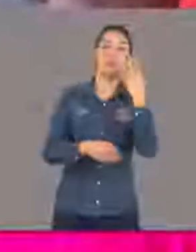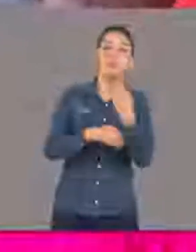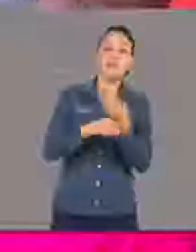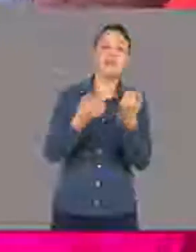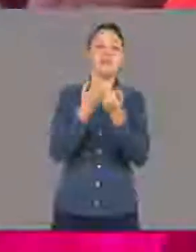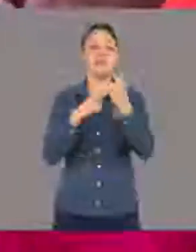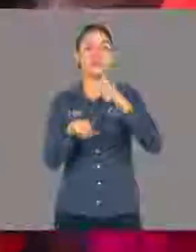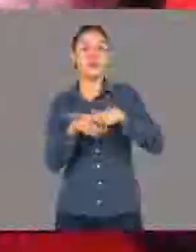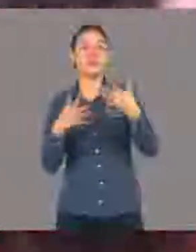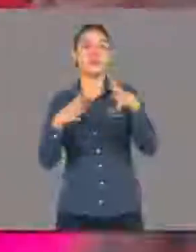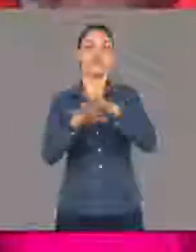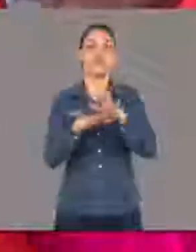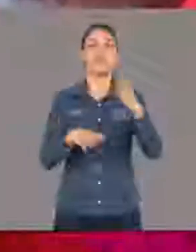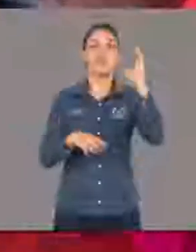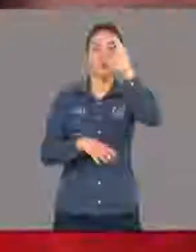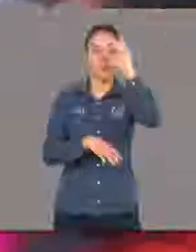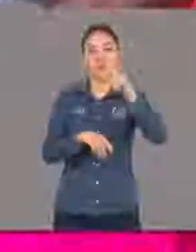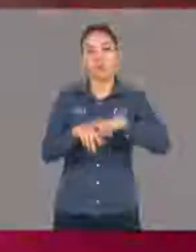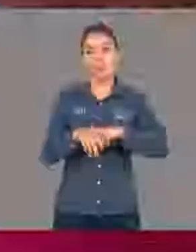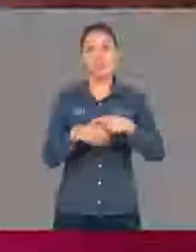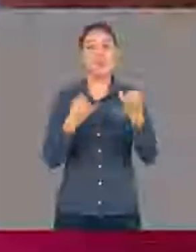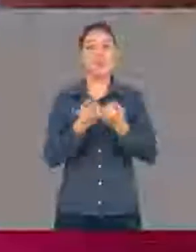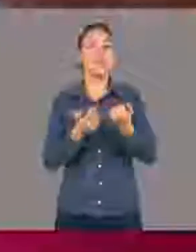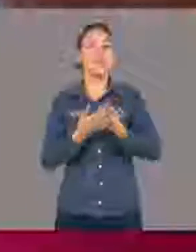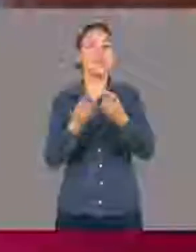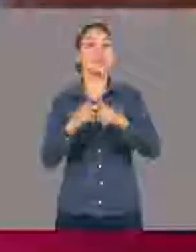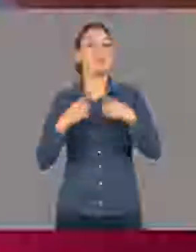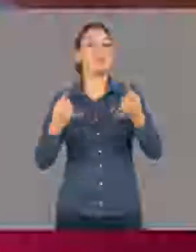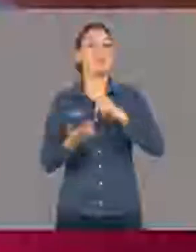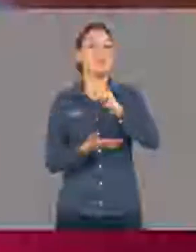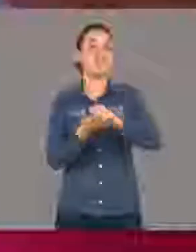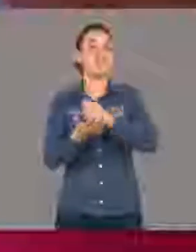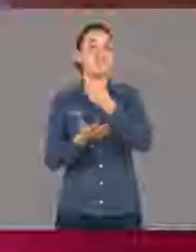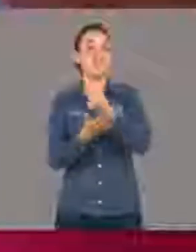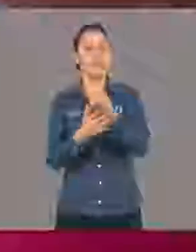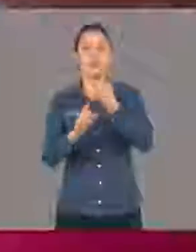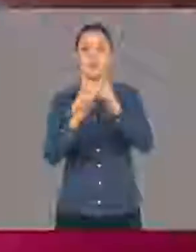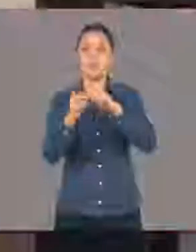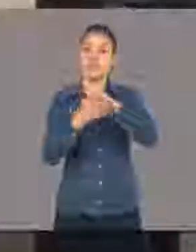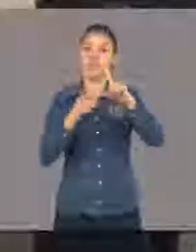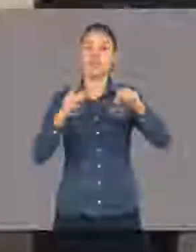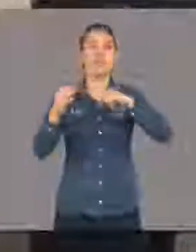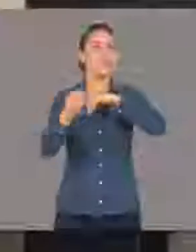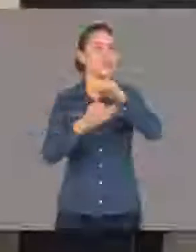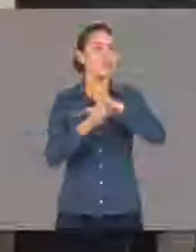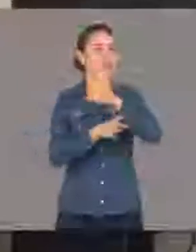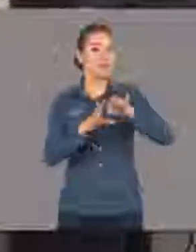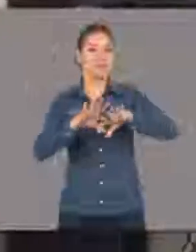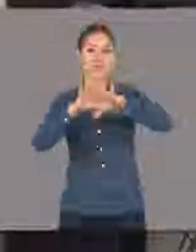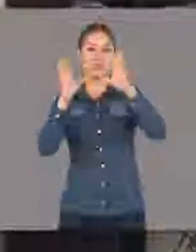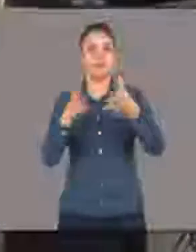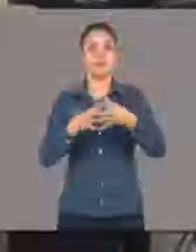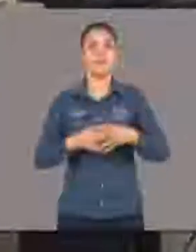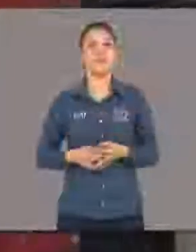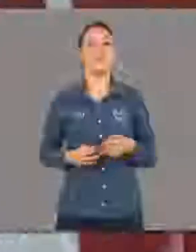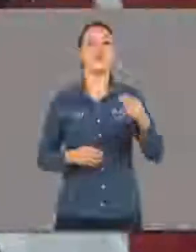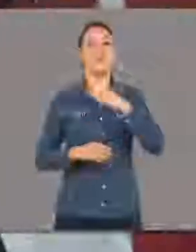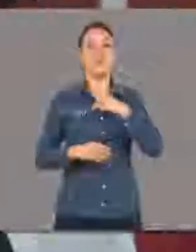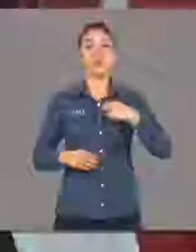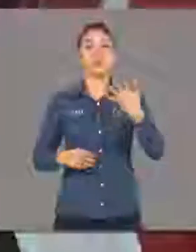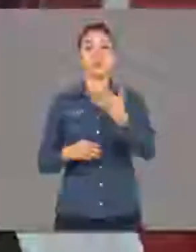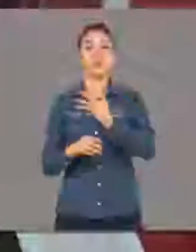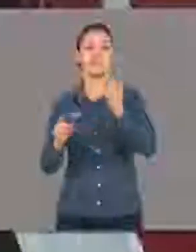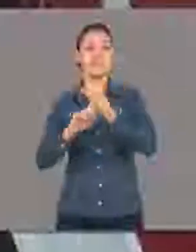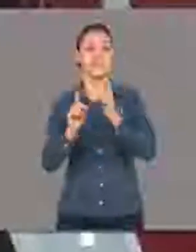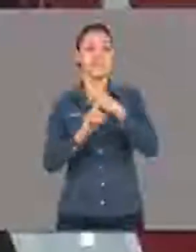responsabilidad social y cultura innovadora, así mismo contribuye al desarrollo de Tamaulipas y de la nación todo en un contexto global Tenemos